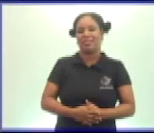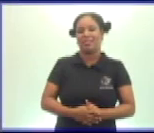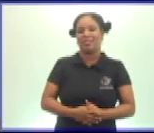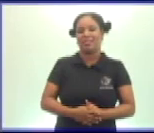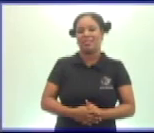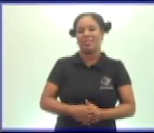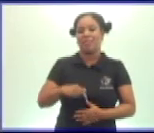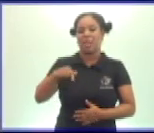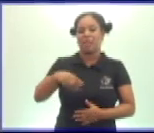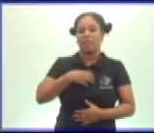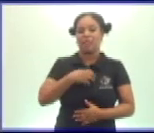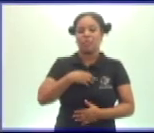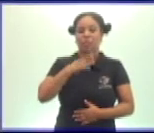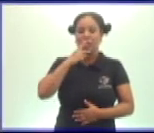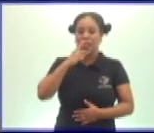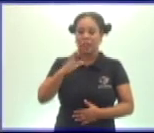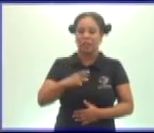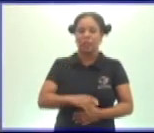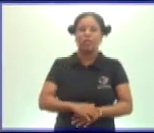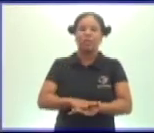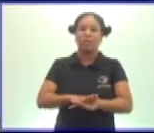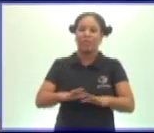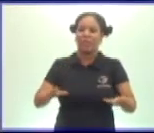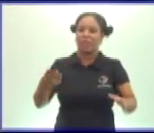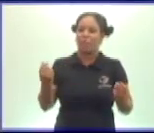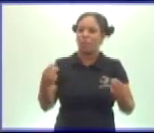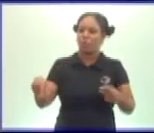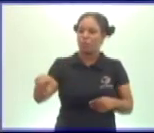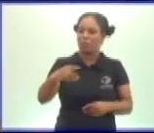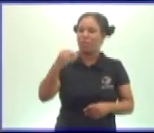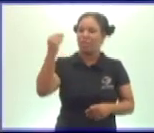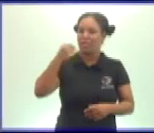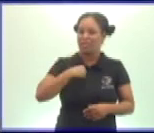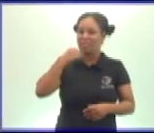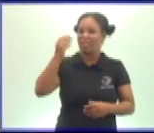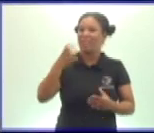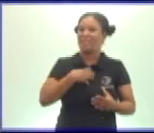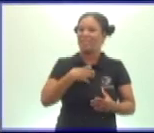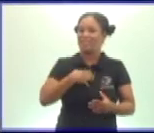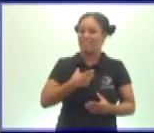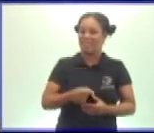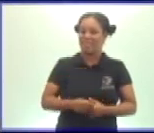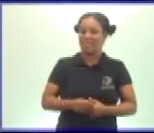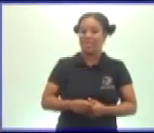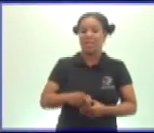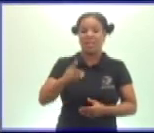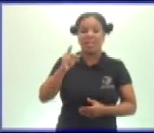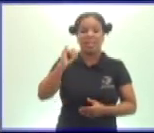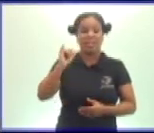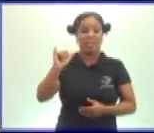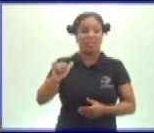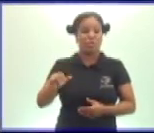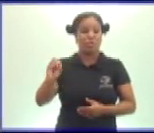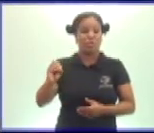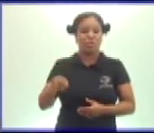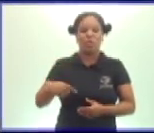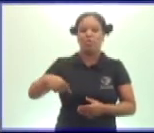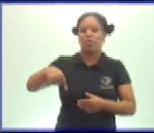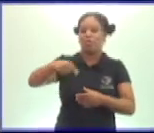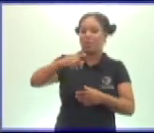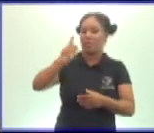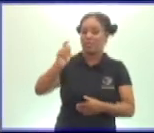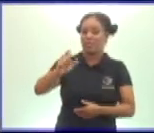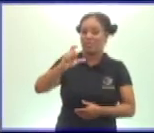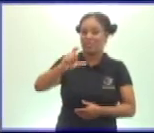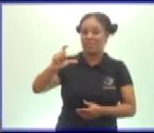Y aquí tenemos la respuesta, que ya seguro ustedes la tienen. El diyodo en tetracloruro de carbono es soluble y el diyodo